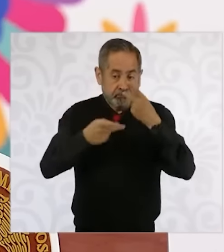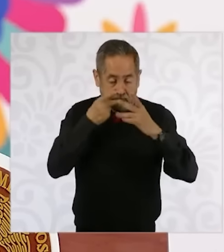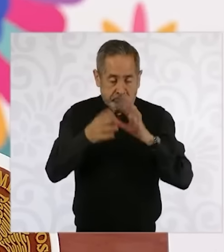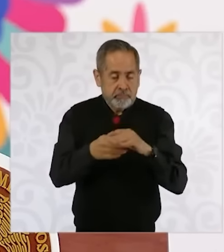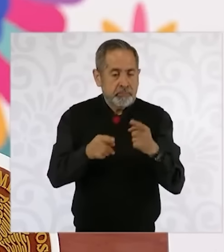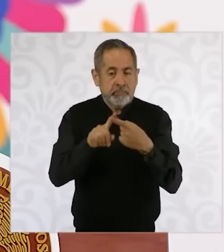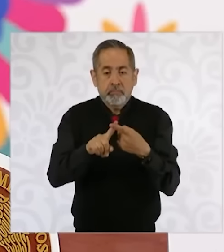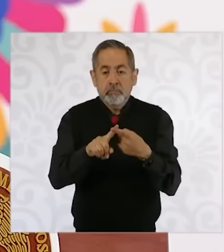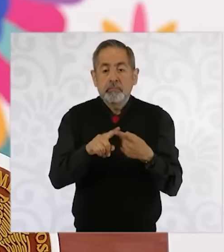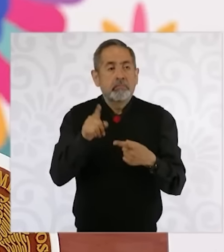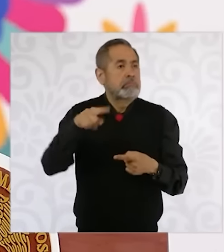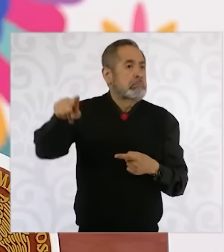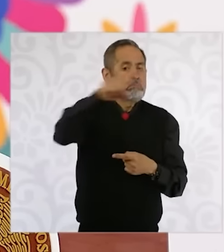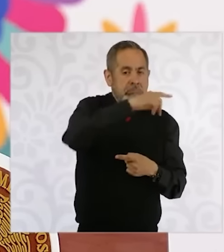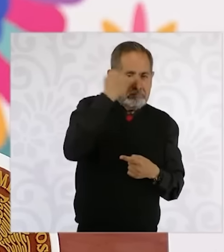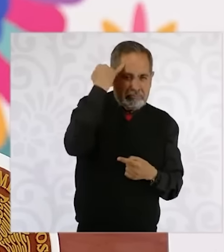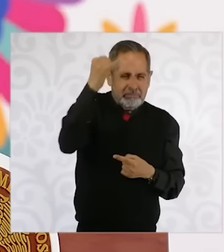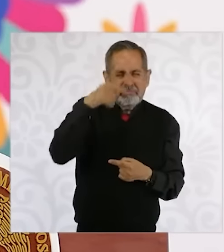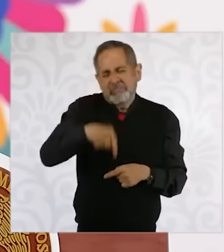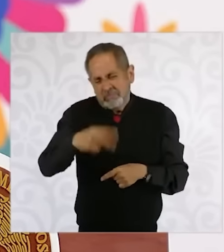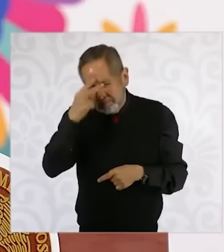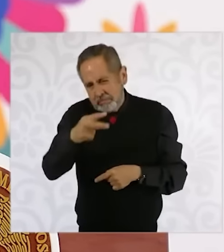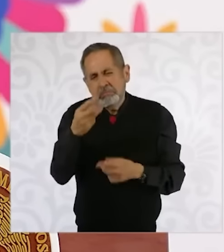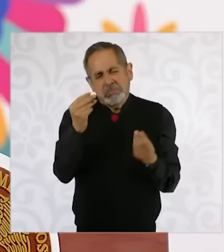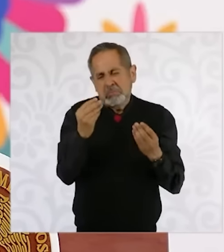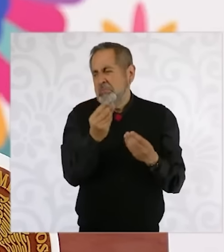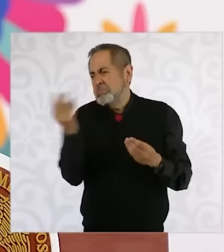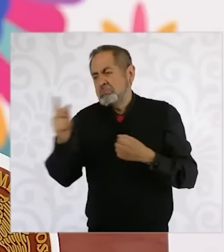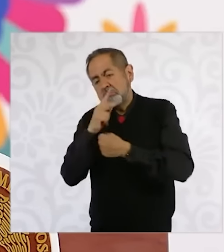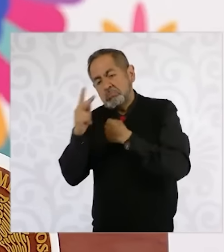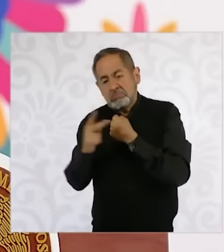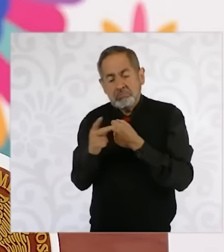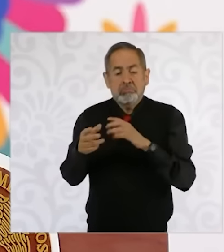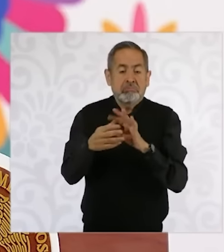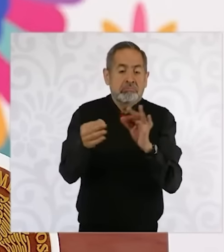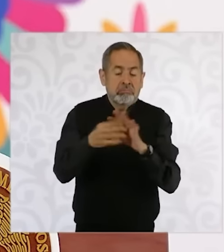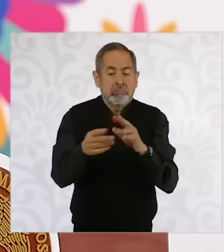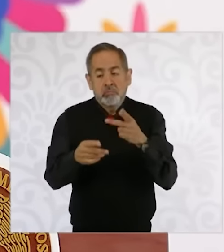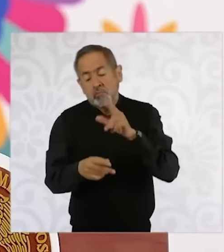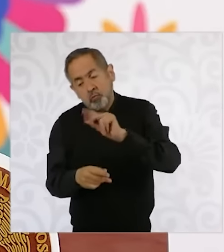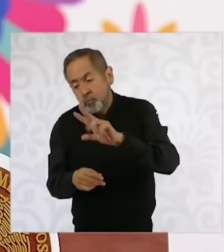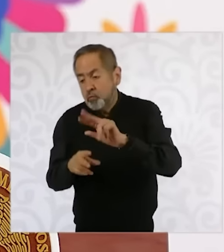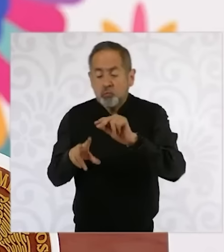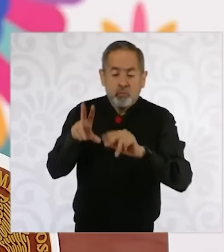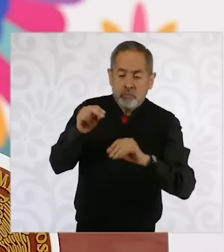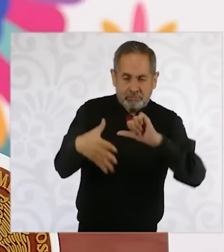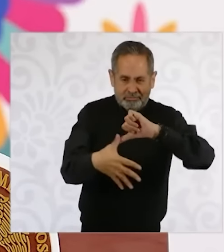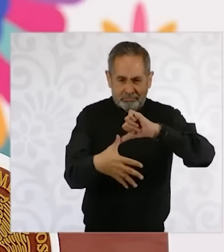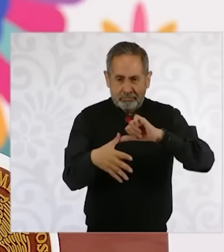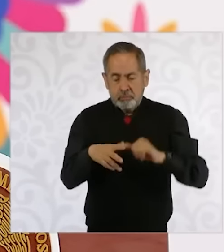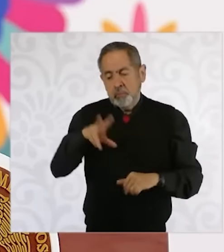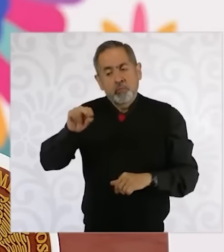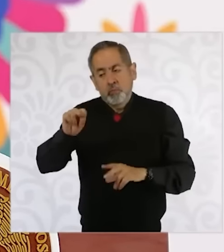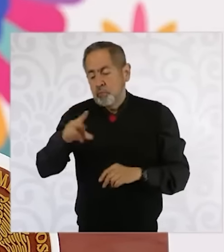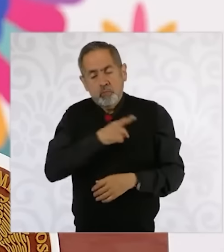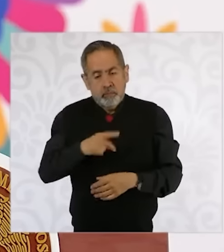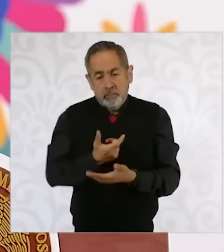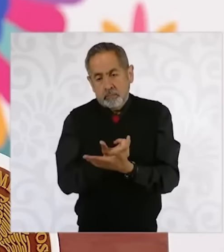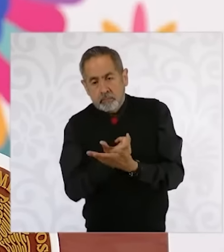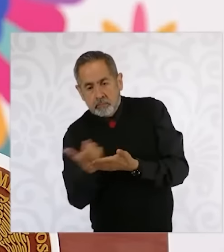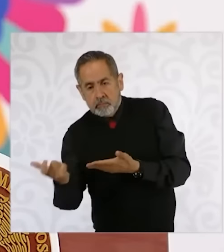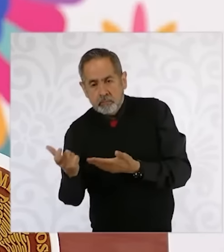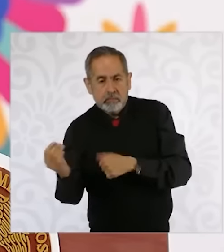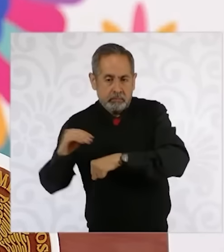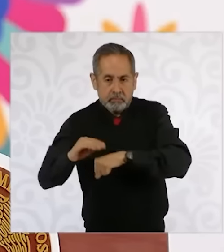países, particularmente en México, pero en muchos países de América Latina se planteó que no podían